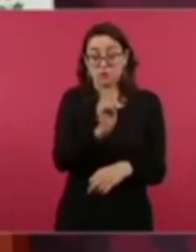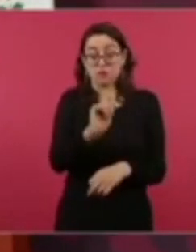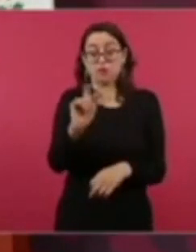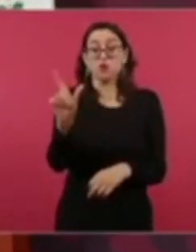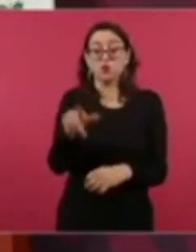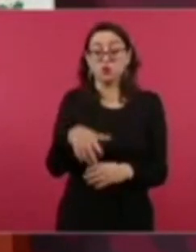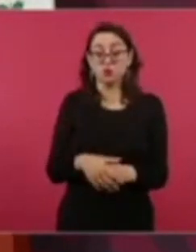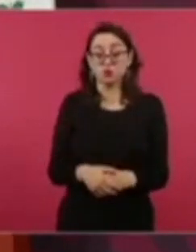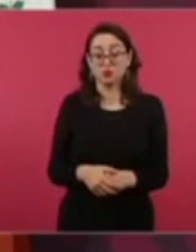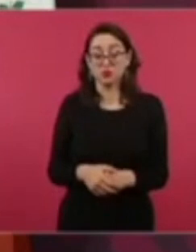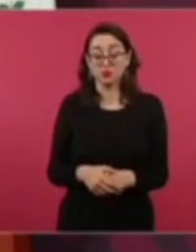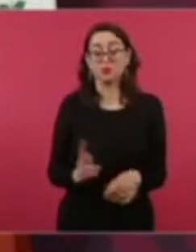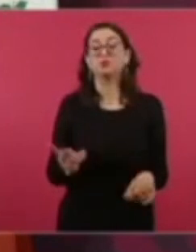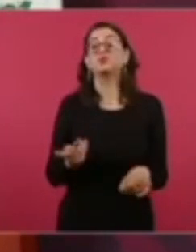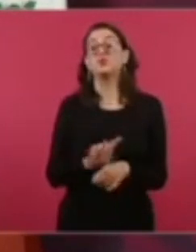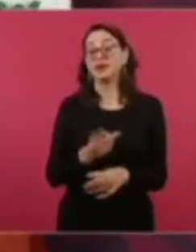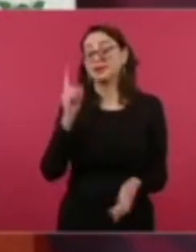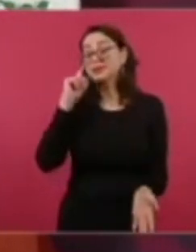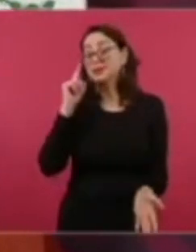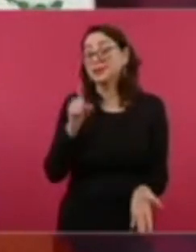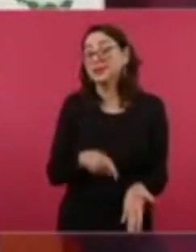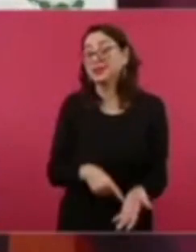Que esos abogados,